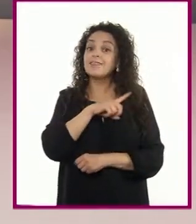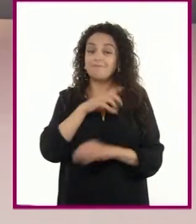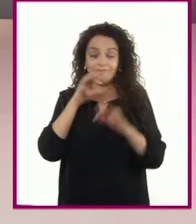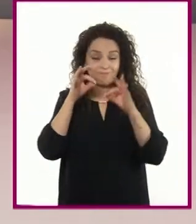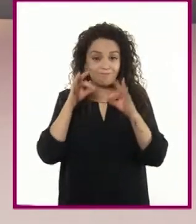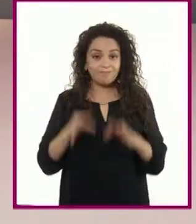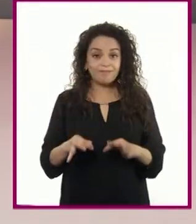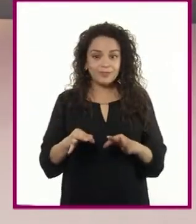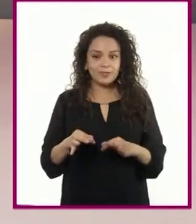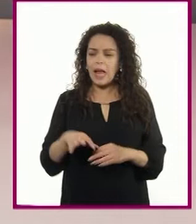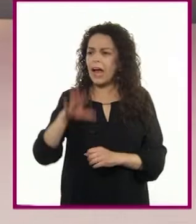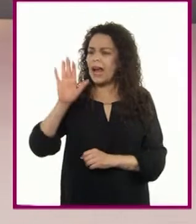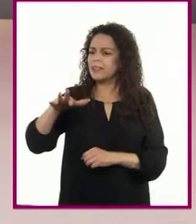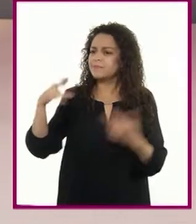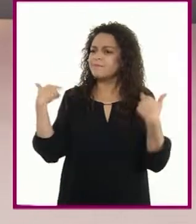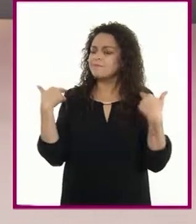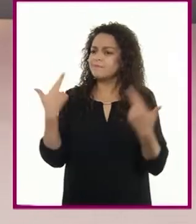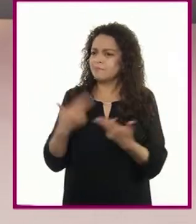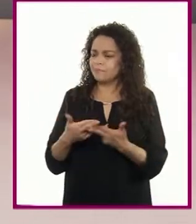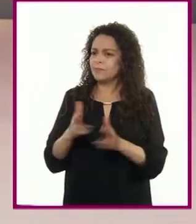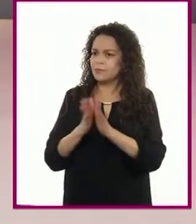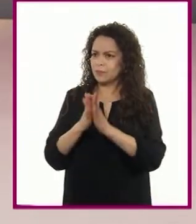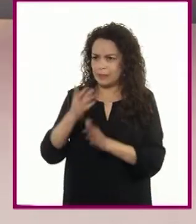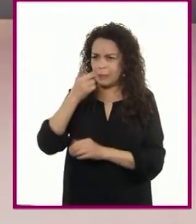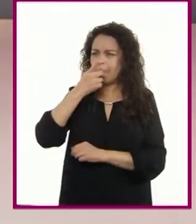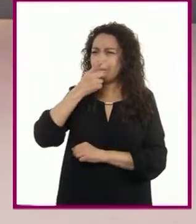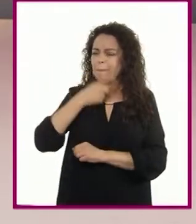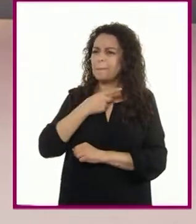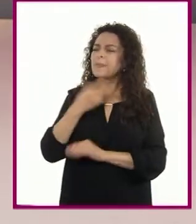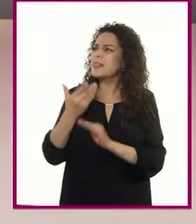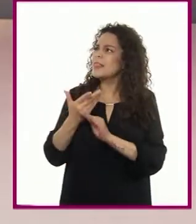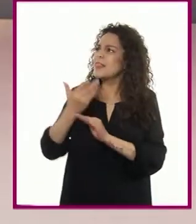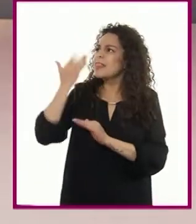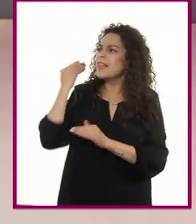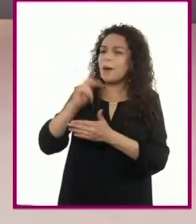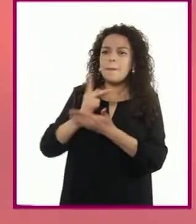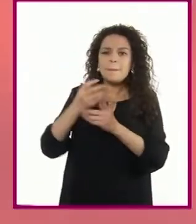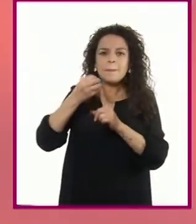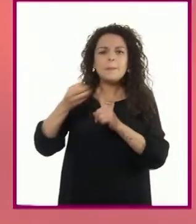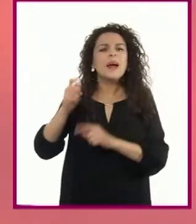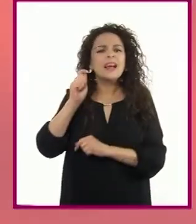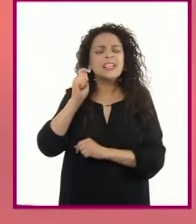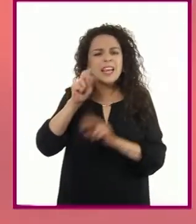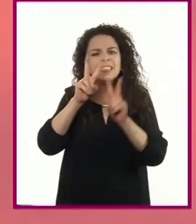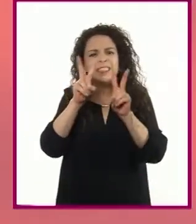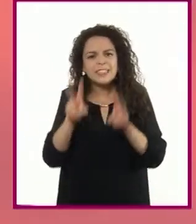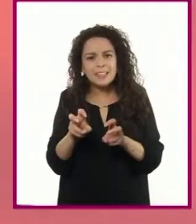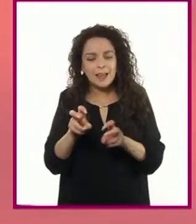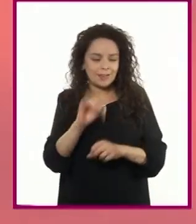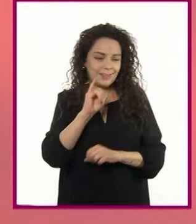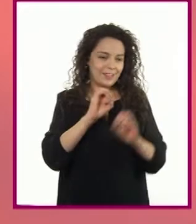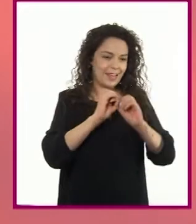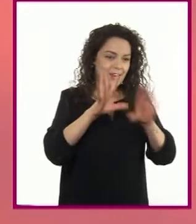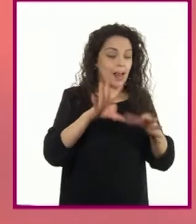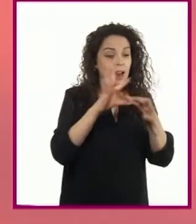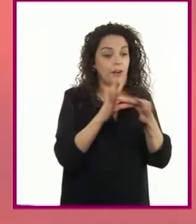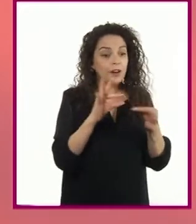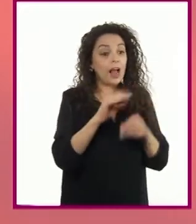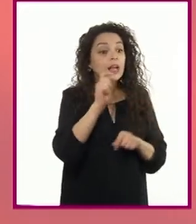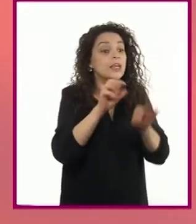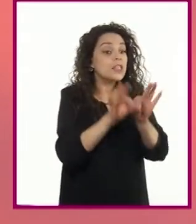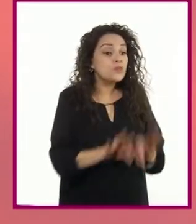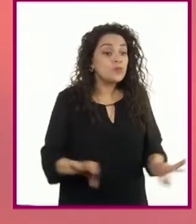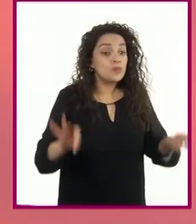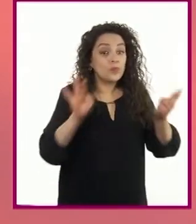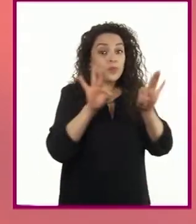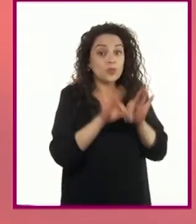maestra, ¿me recordaría qué vimos la sesión anterior? Claro, la sesión anterior hablamos sobre la